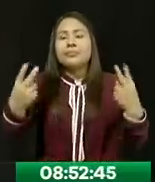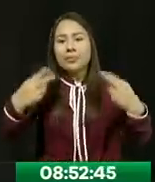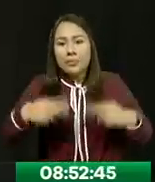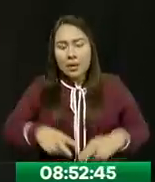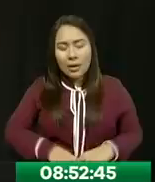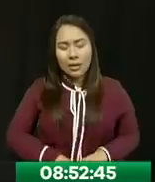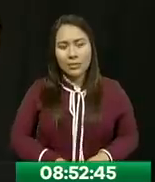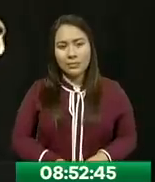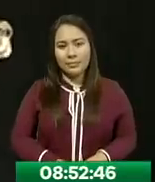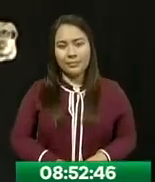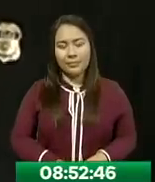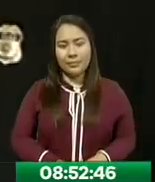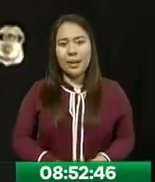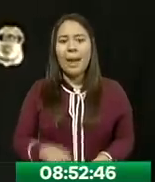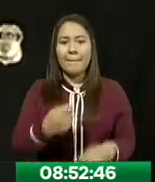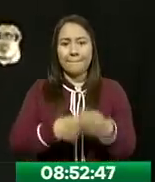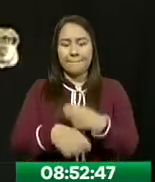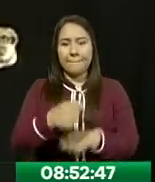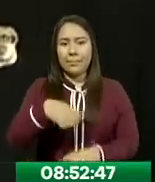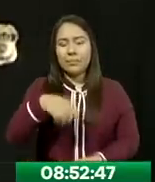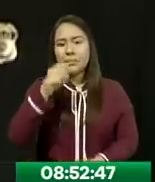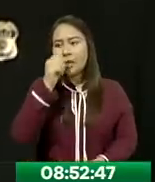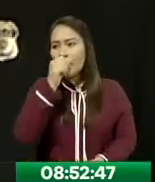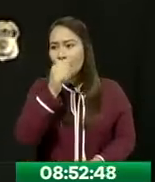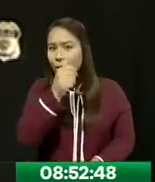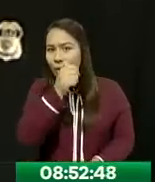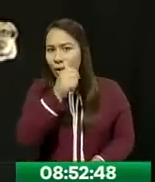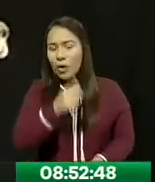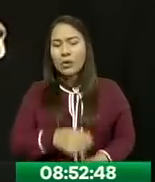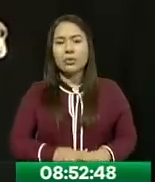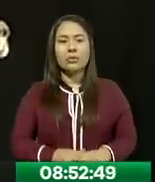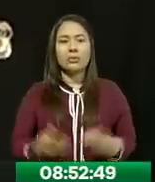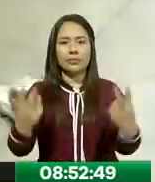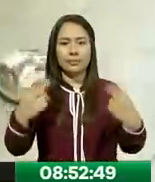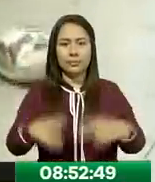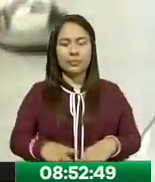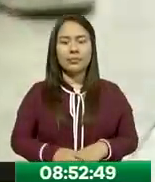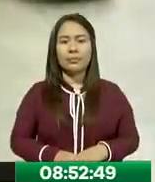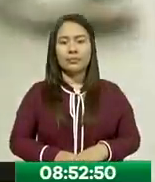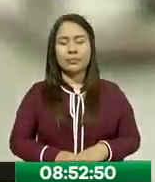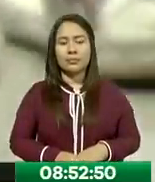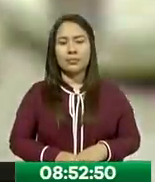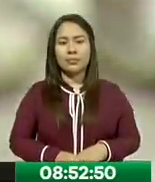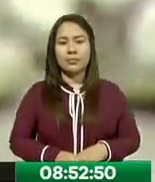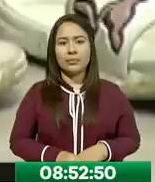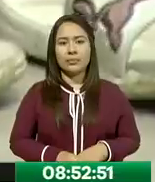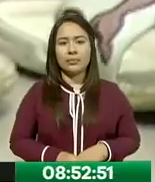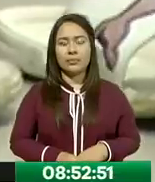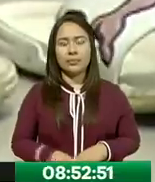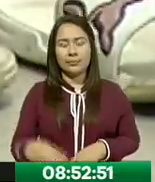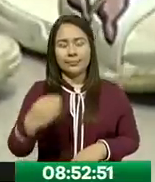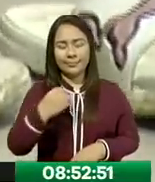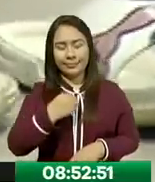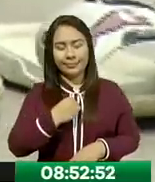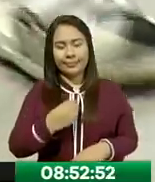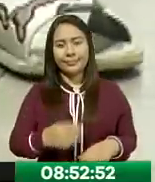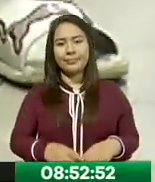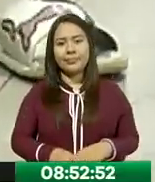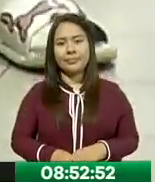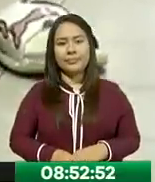en tráfico de sustancias sujetas a fiscalización. Informó Carlos Julio